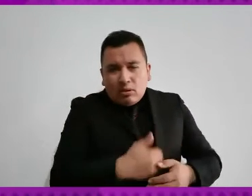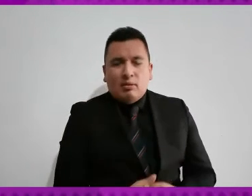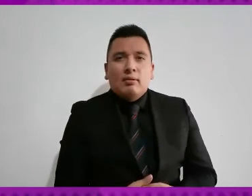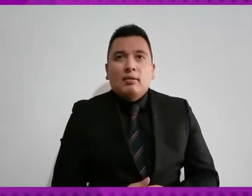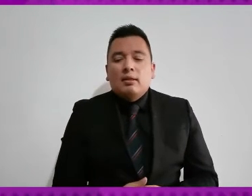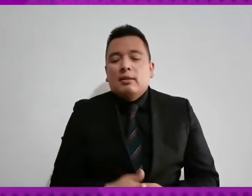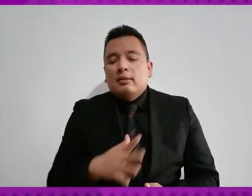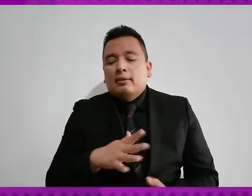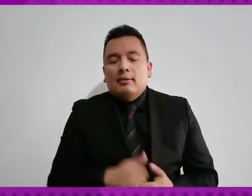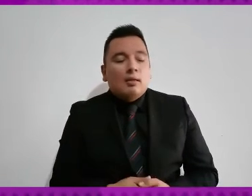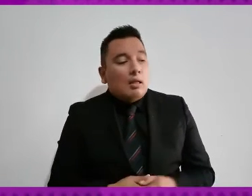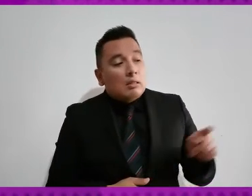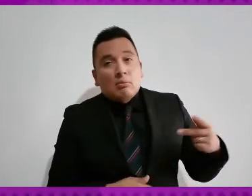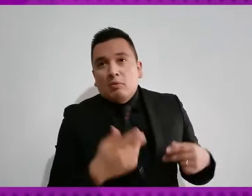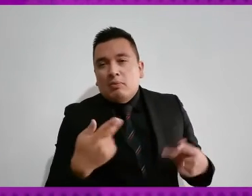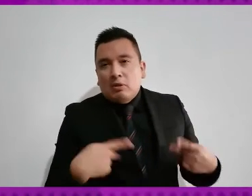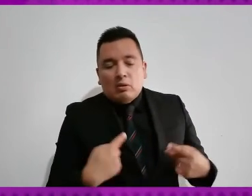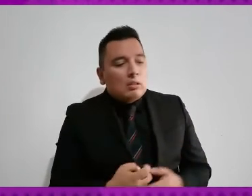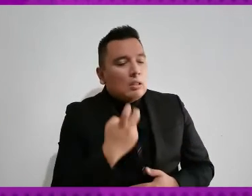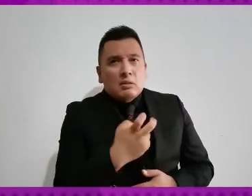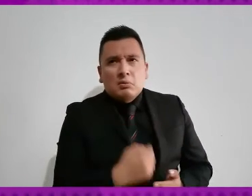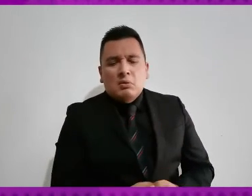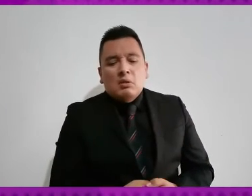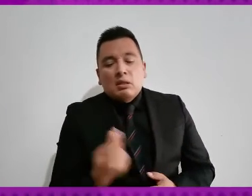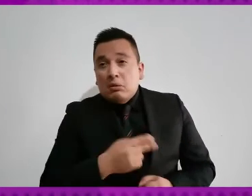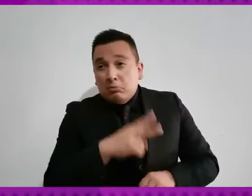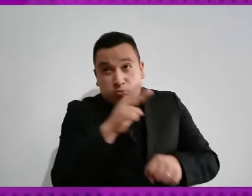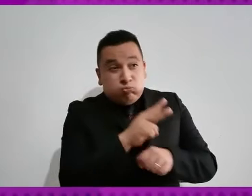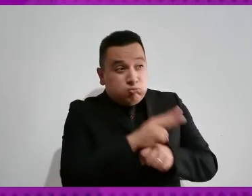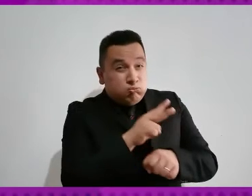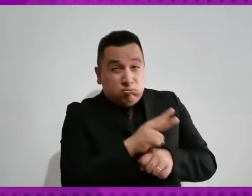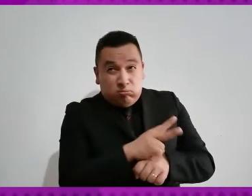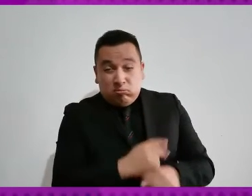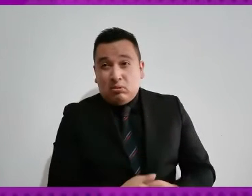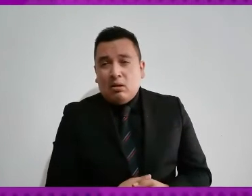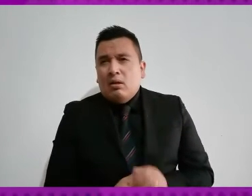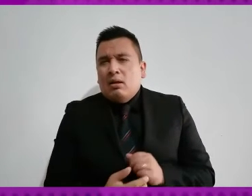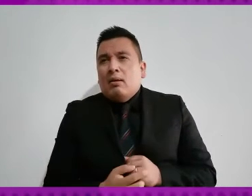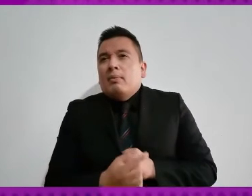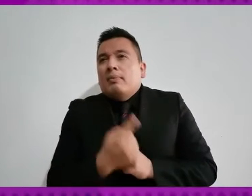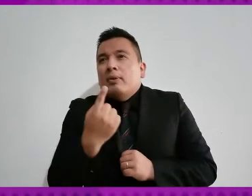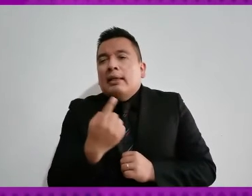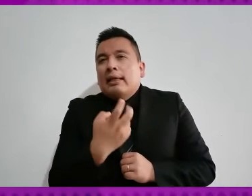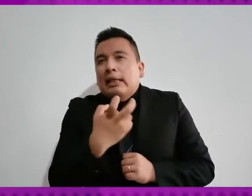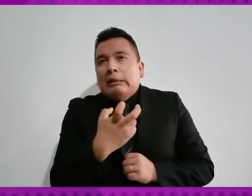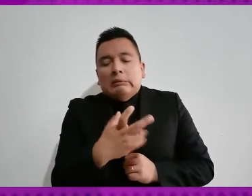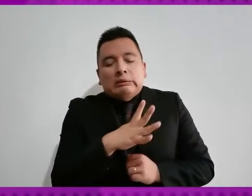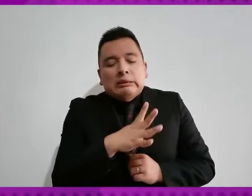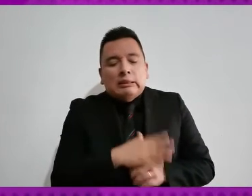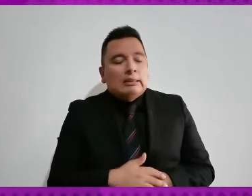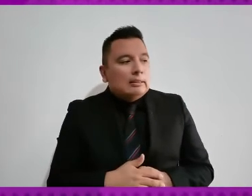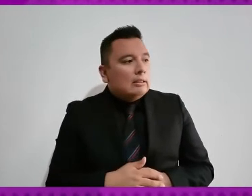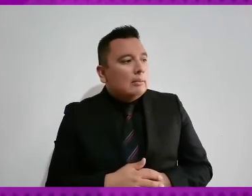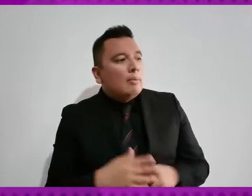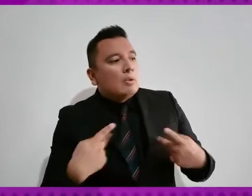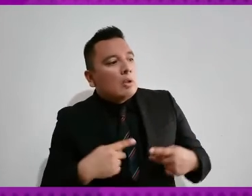respectivas, como el voto, la voluntad ciudadana, tiene que ser custodiada, protegida y cuidada, porque es la fuente de información